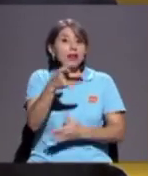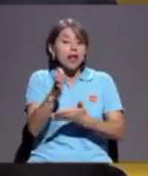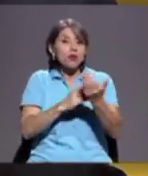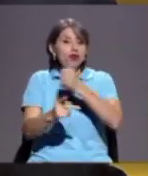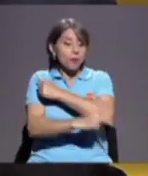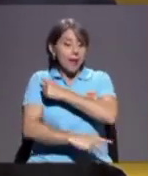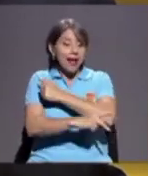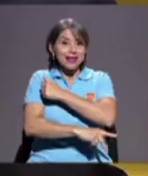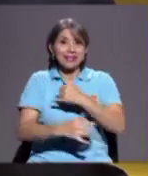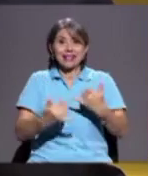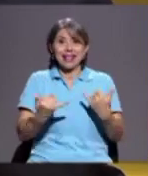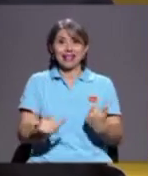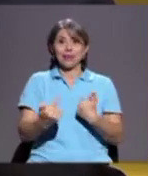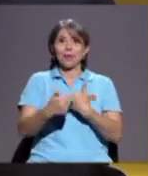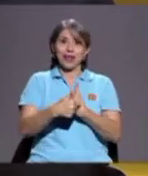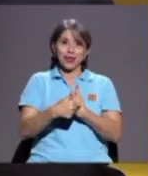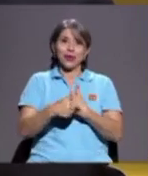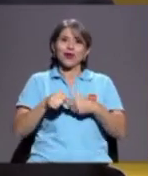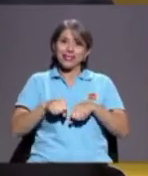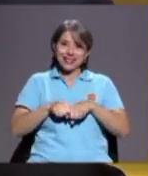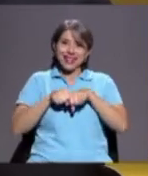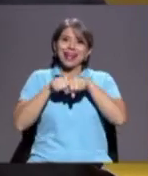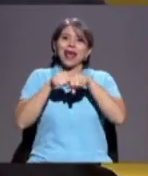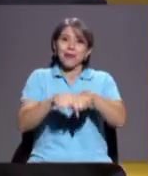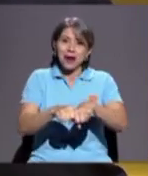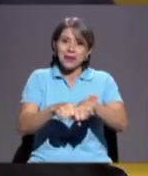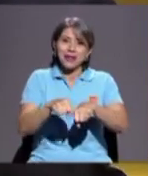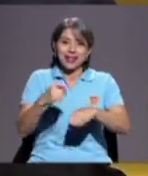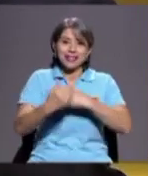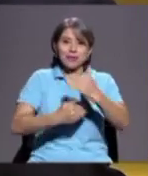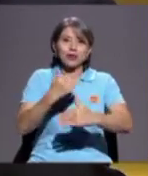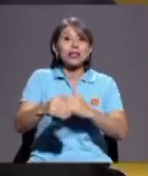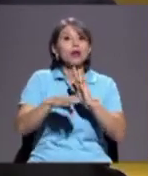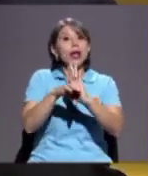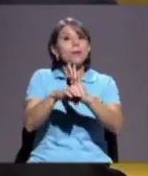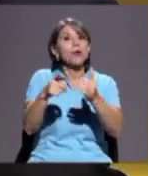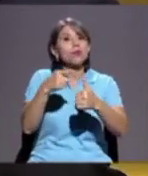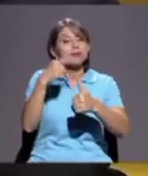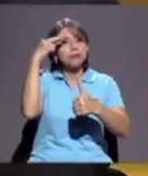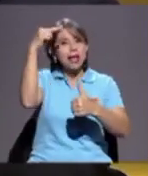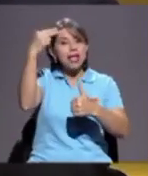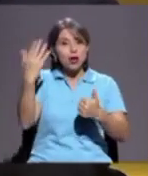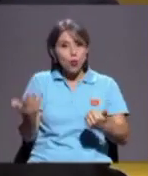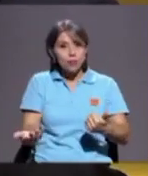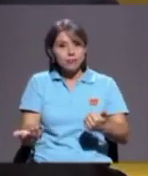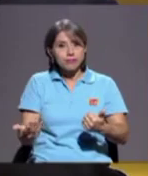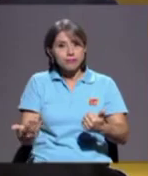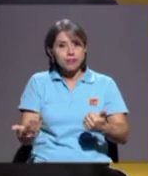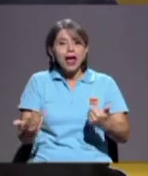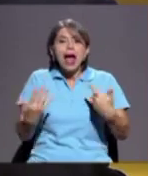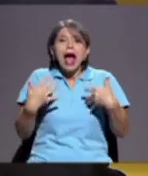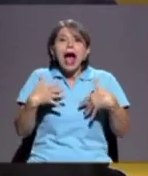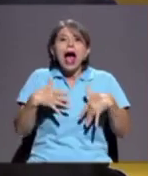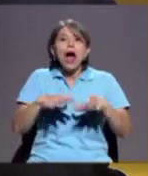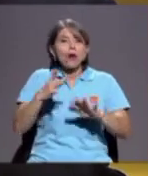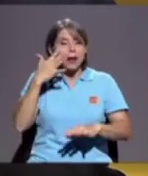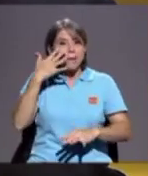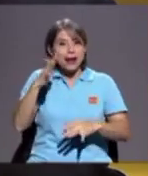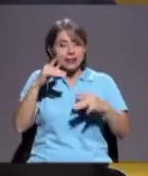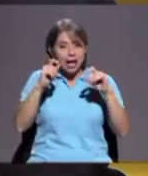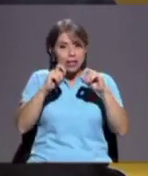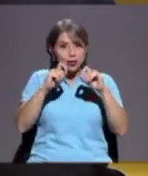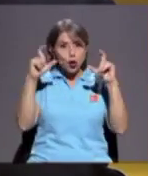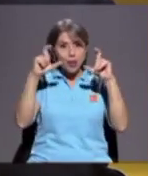decir que en este momento se graduaron en ese proceso. México es uno, por ejemplo, ¿verdad? Aunque parezca